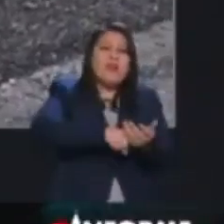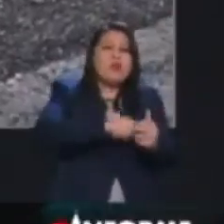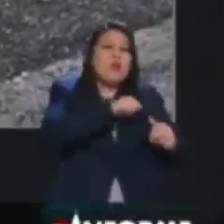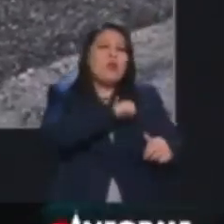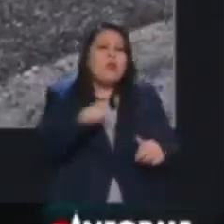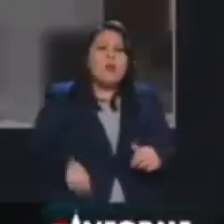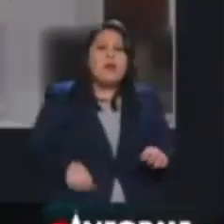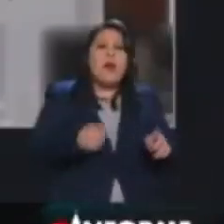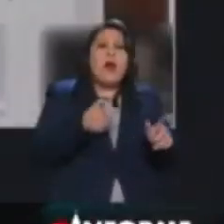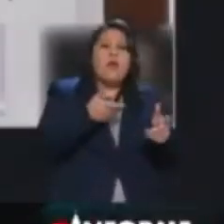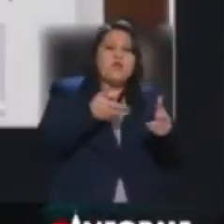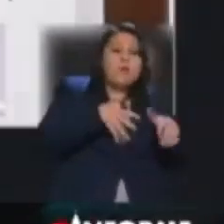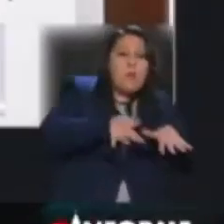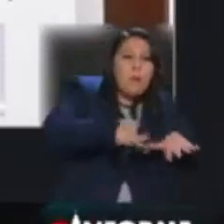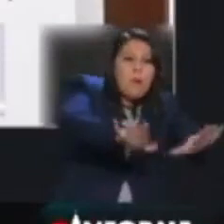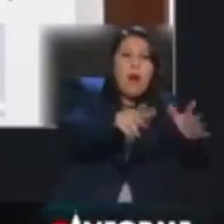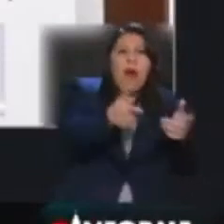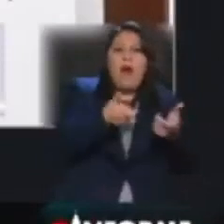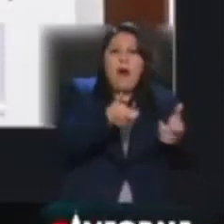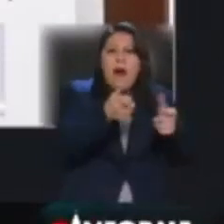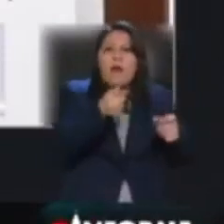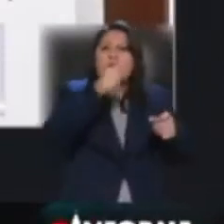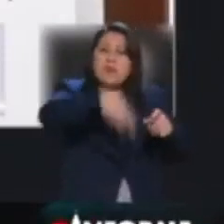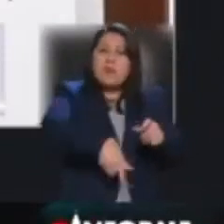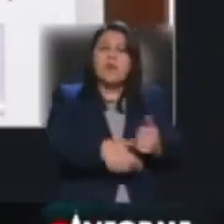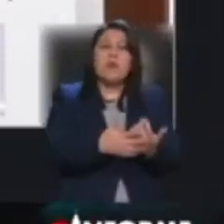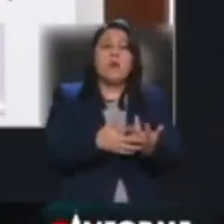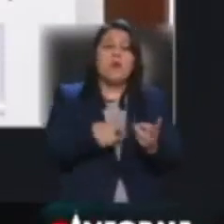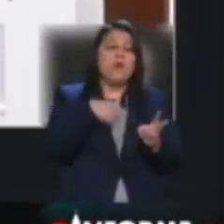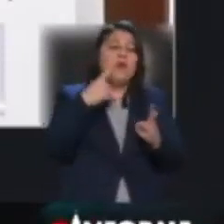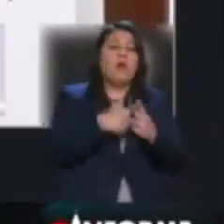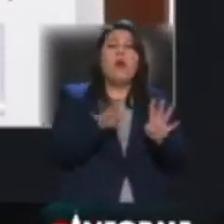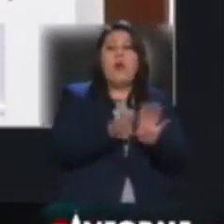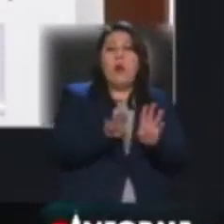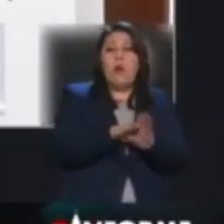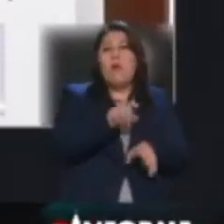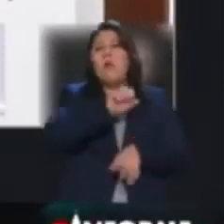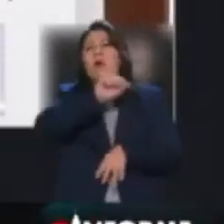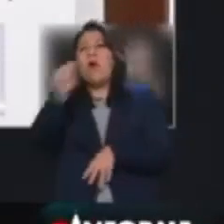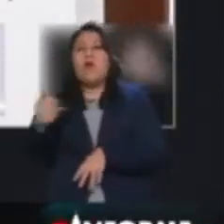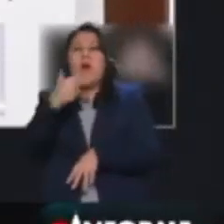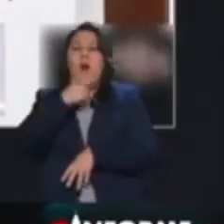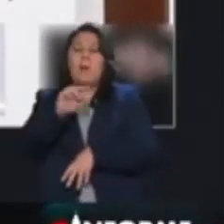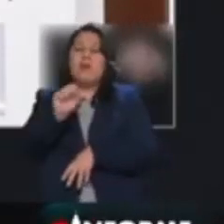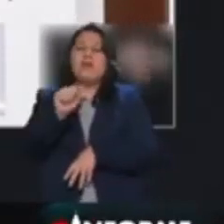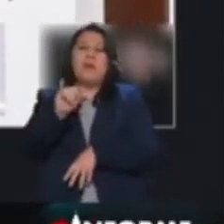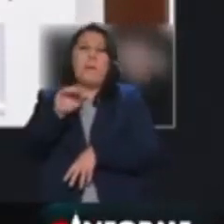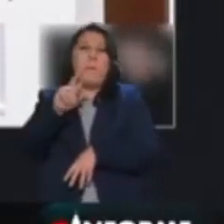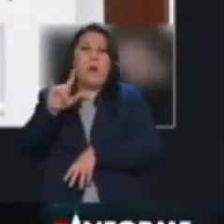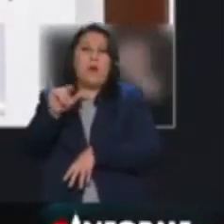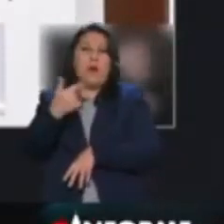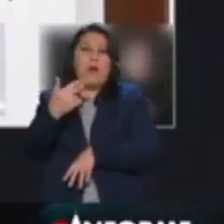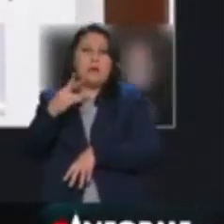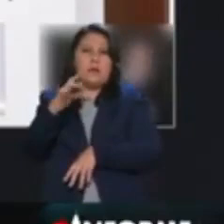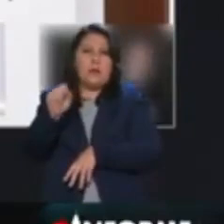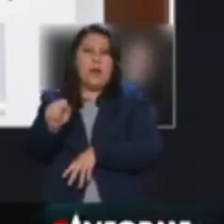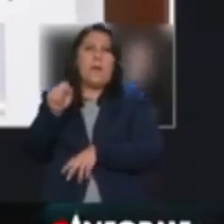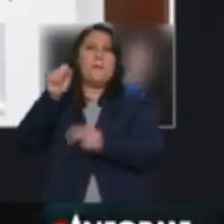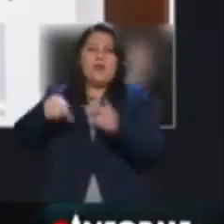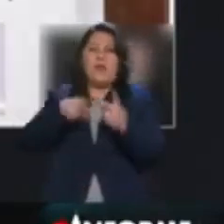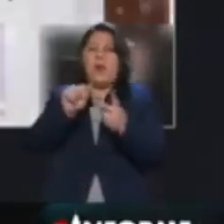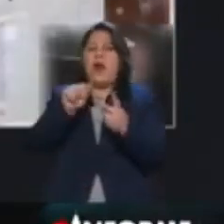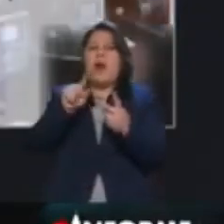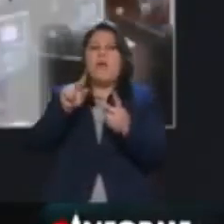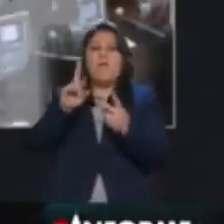digo, no son los únicos que manejan eso, ¿no? Está también el tema que maneja Samuel García, ¿no? A nivel federal, y quizá Alfaro, ¿no?